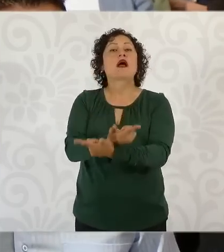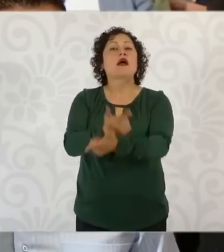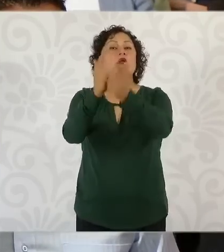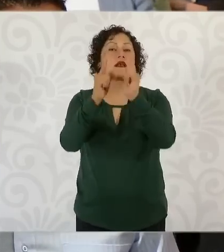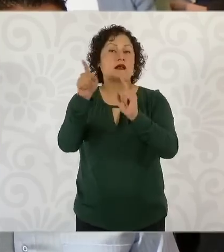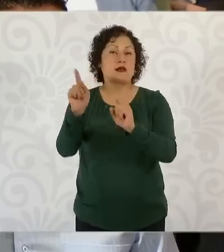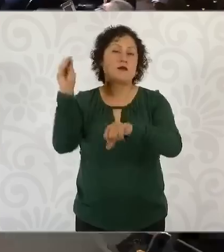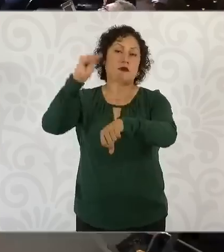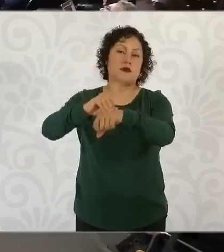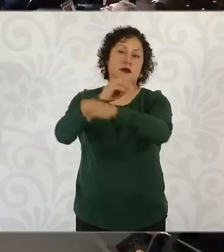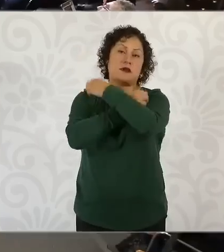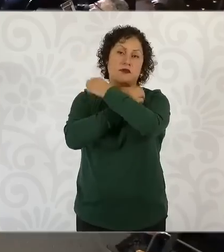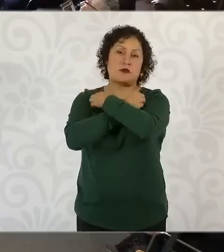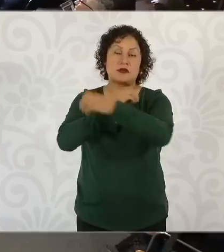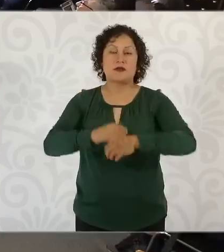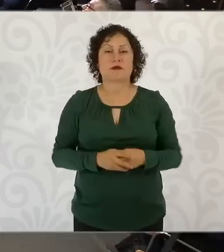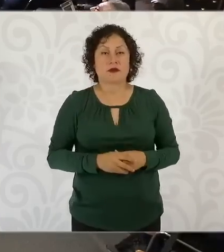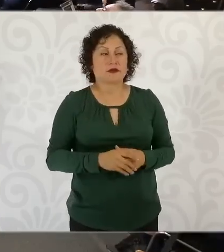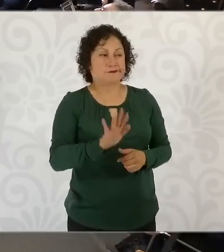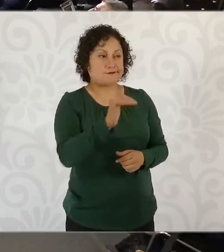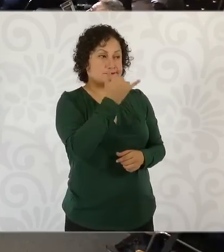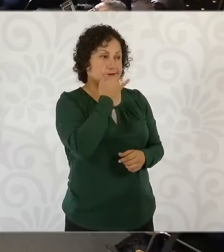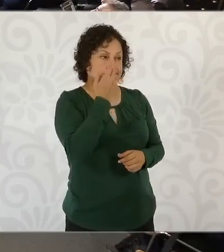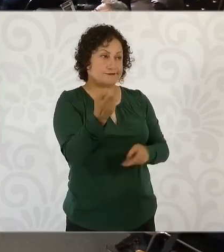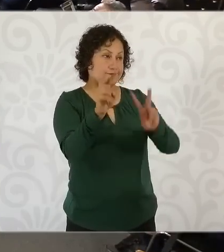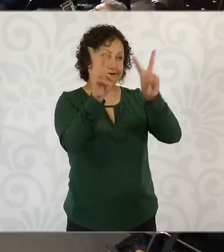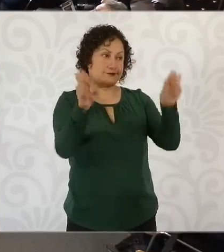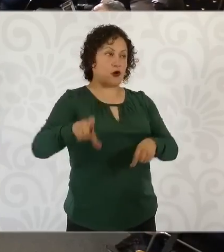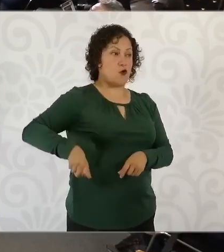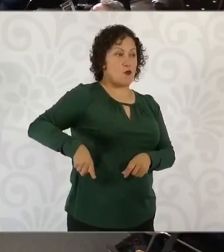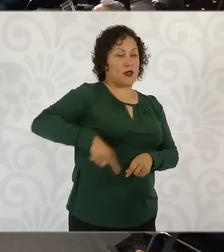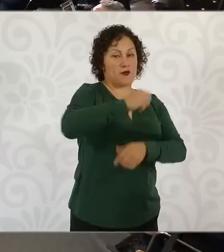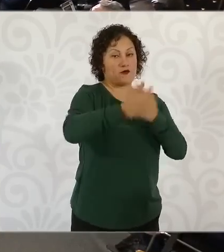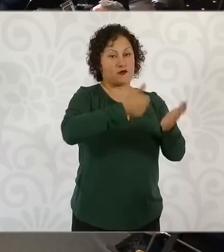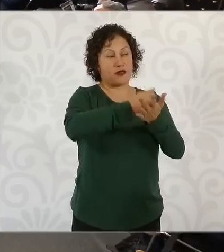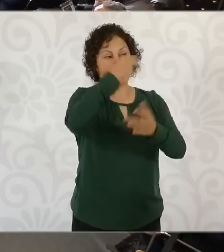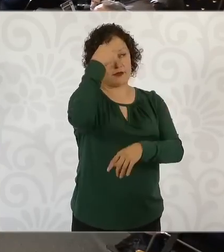las escuelas que usted ha promovido. Eso le corresponde al gobierno de la ciudad definirlo. Ellos,